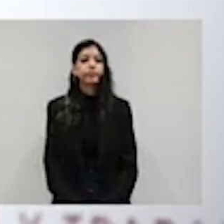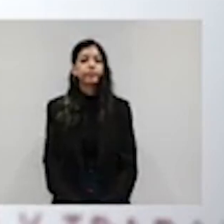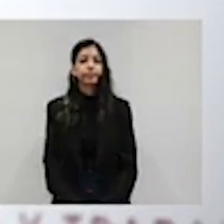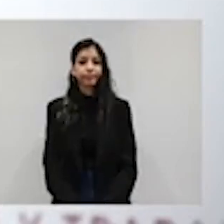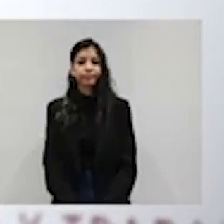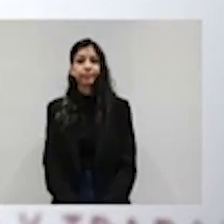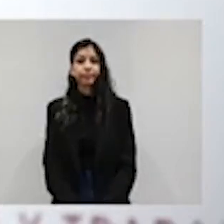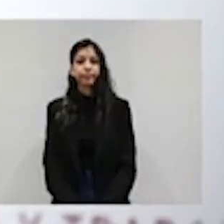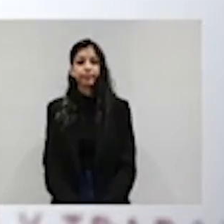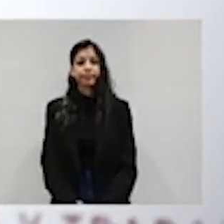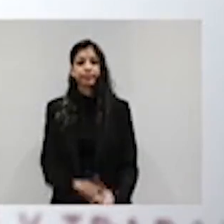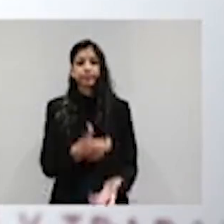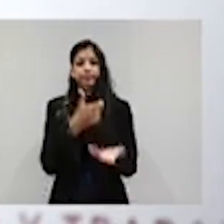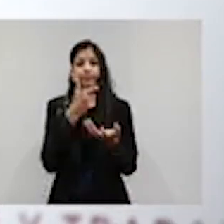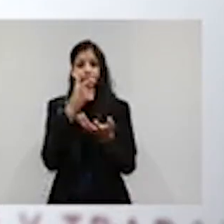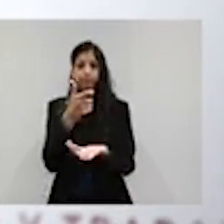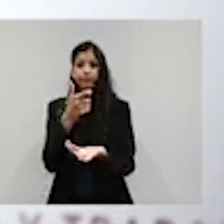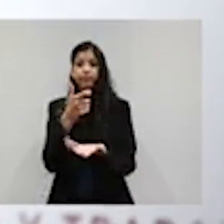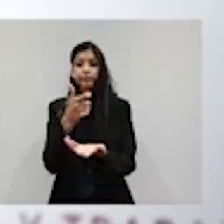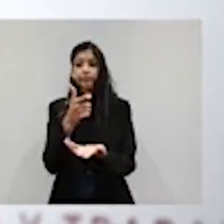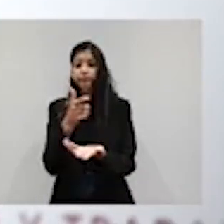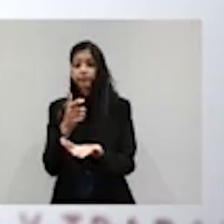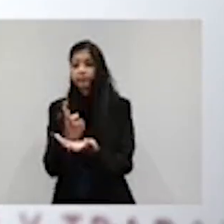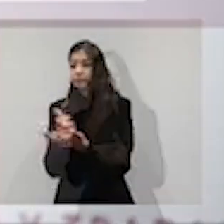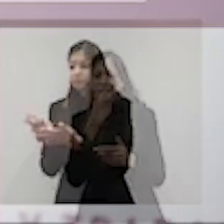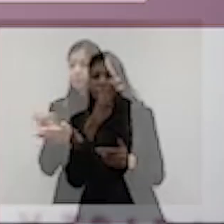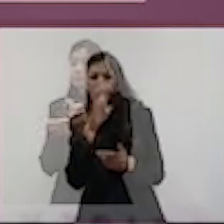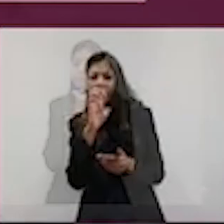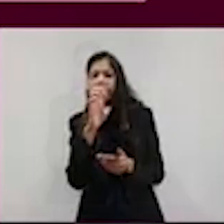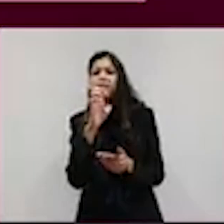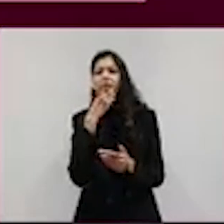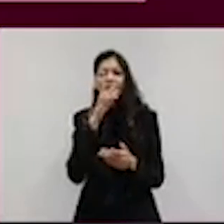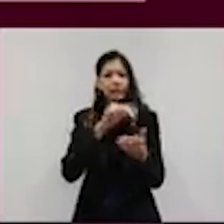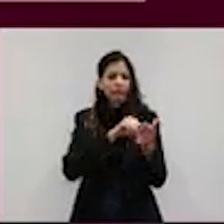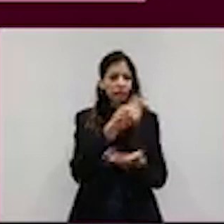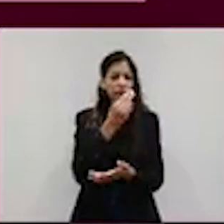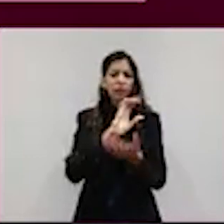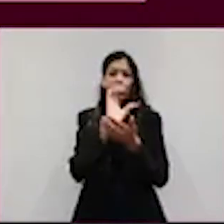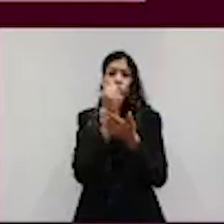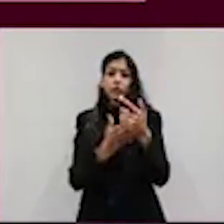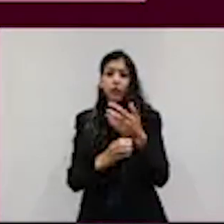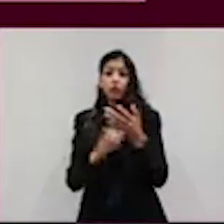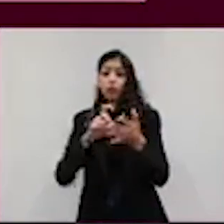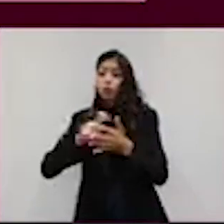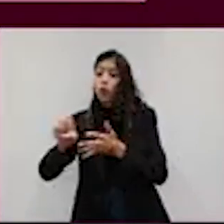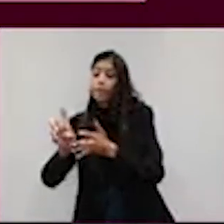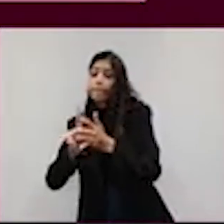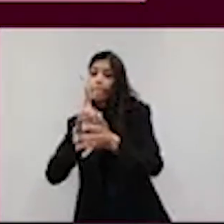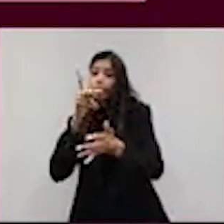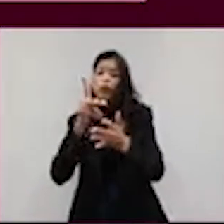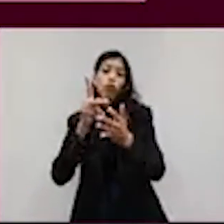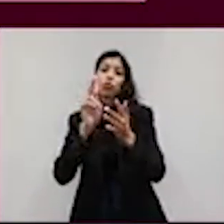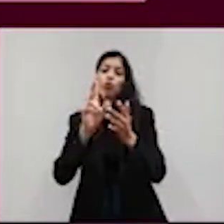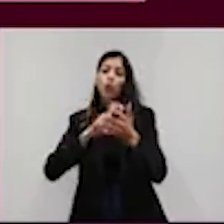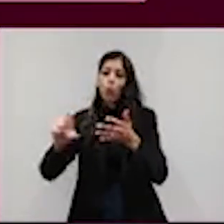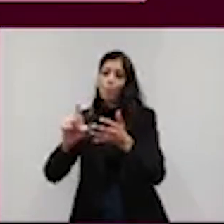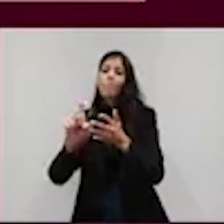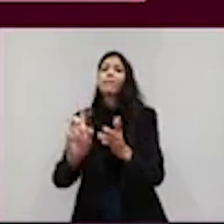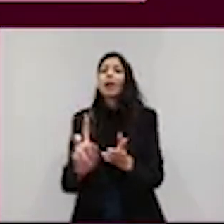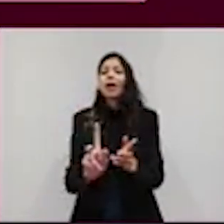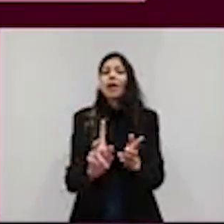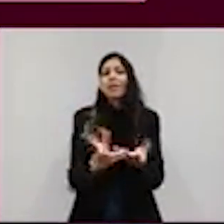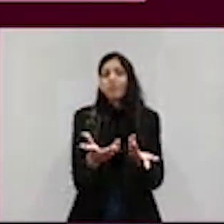desvió el recurso. Ya vimos, la compraventa final fue por 1.500, arriba de 1.500 millones de pesos, casi 1.600